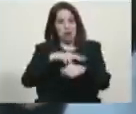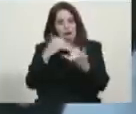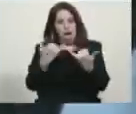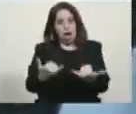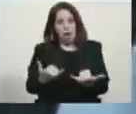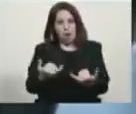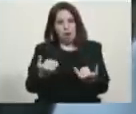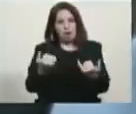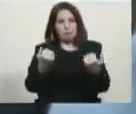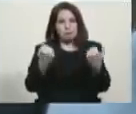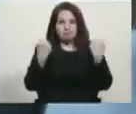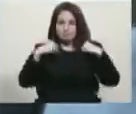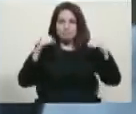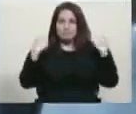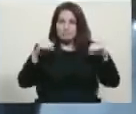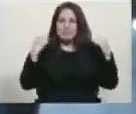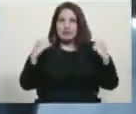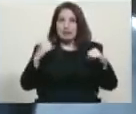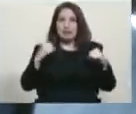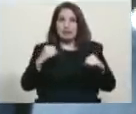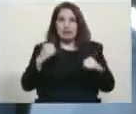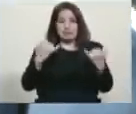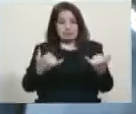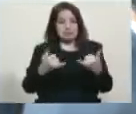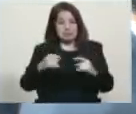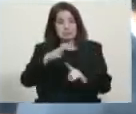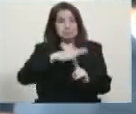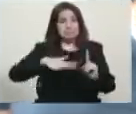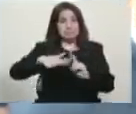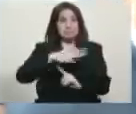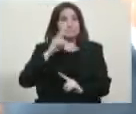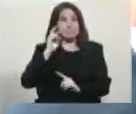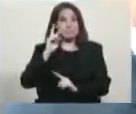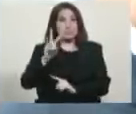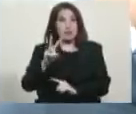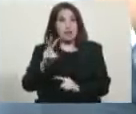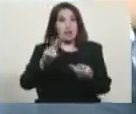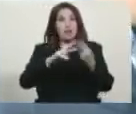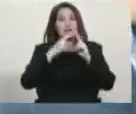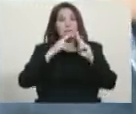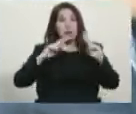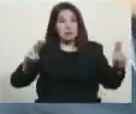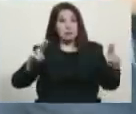como médicos en este ambiente de paz y